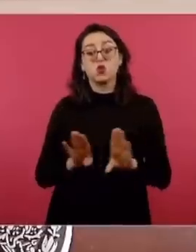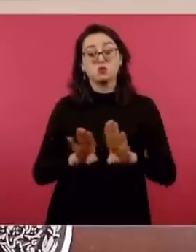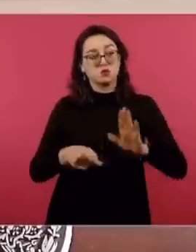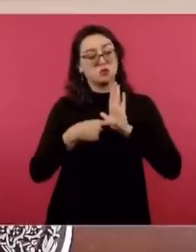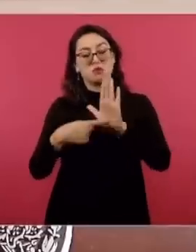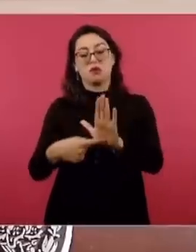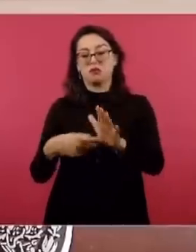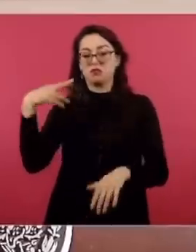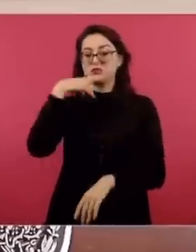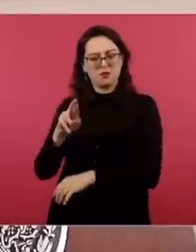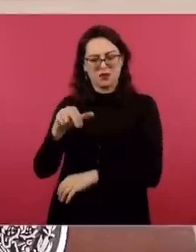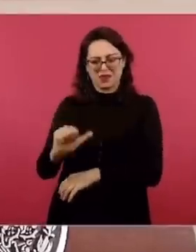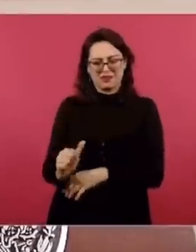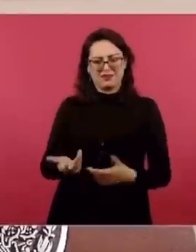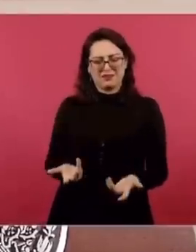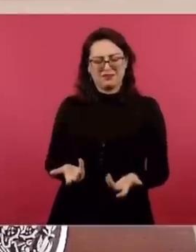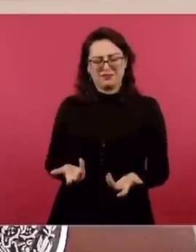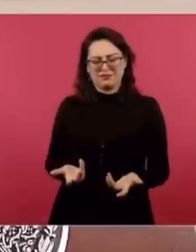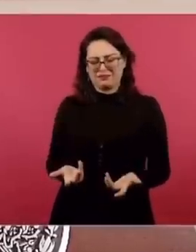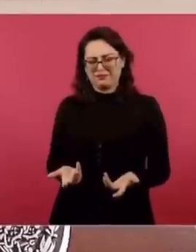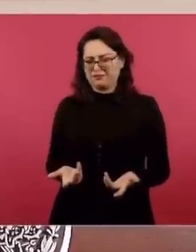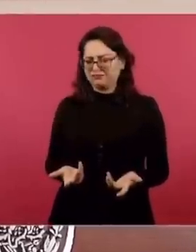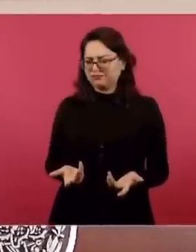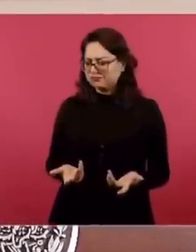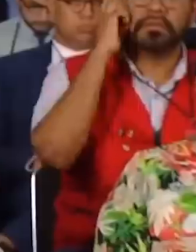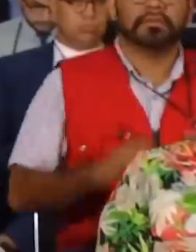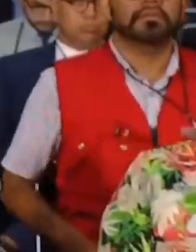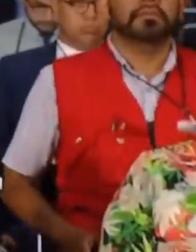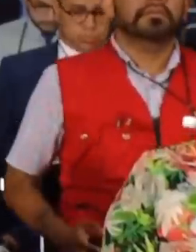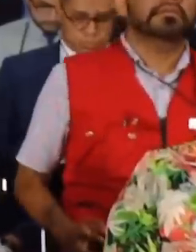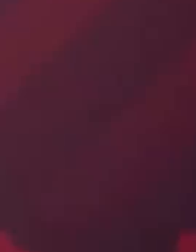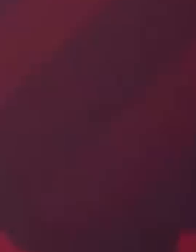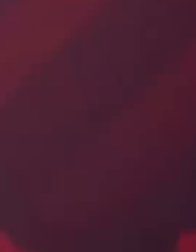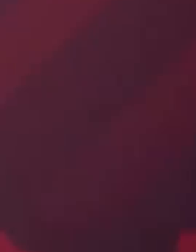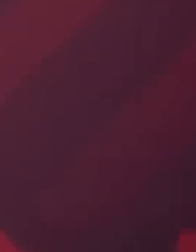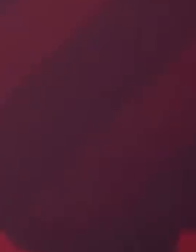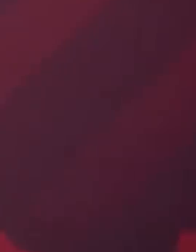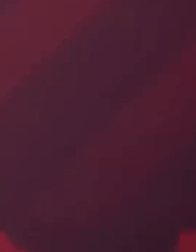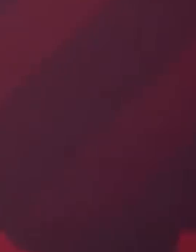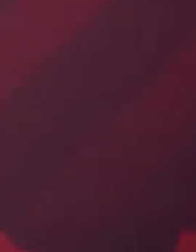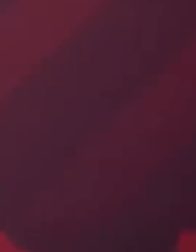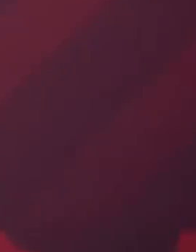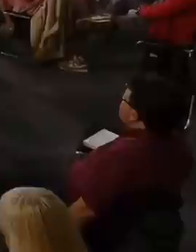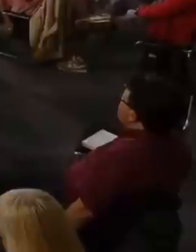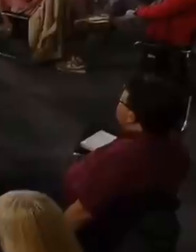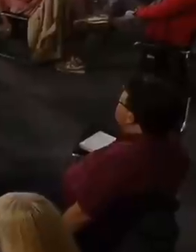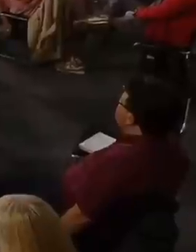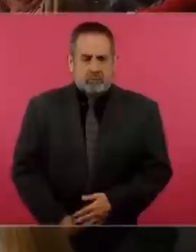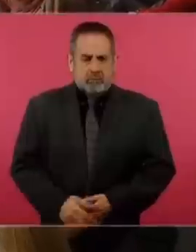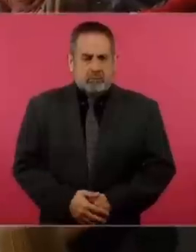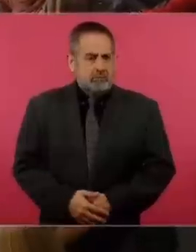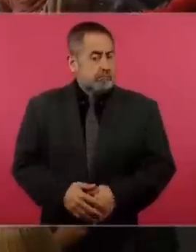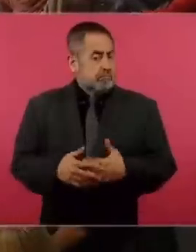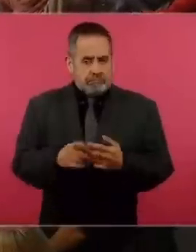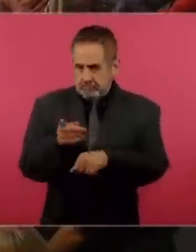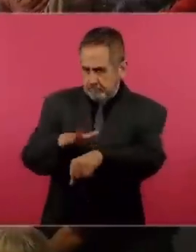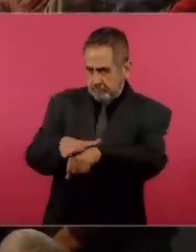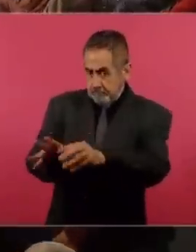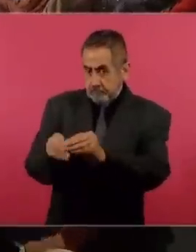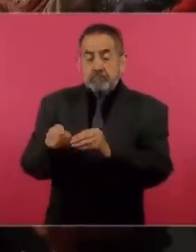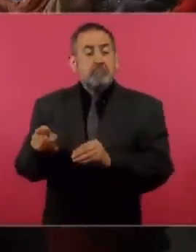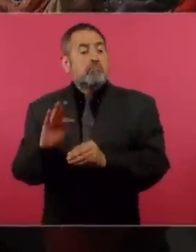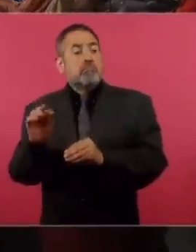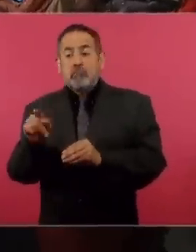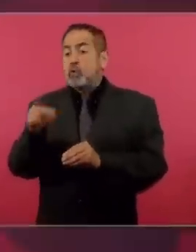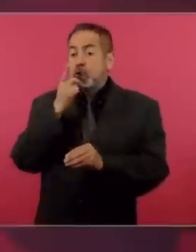presentación de denuncias. No volar. Te hago la observación de que el añadido de que va a salir,